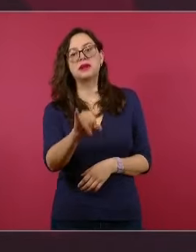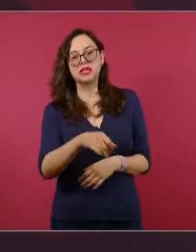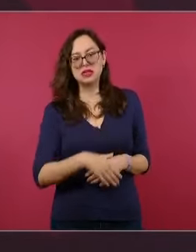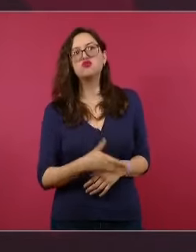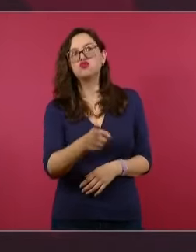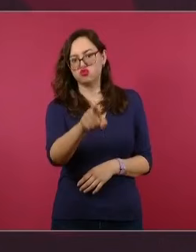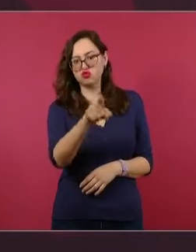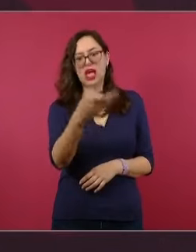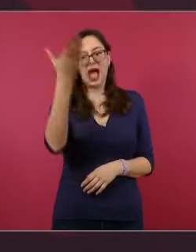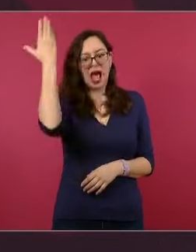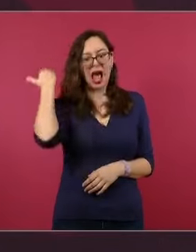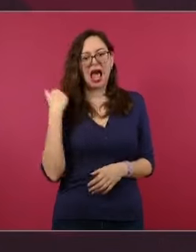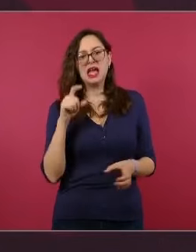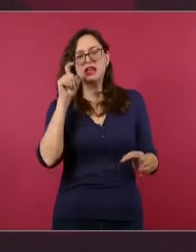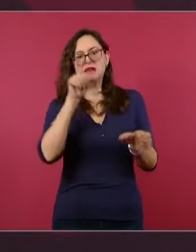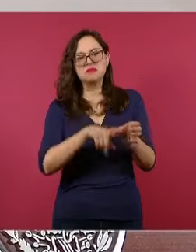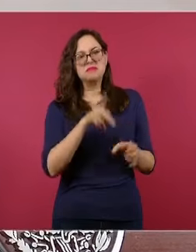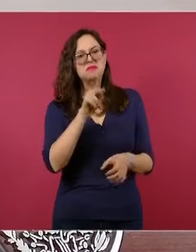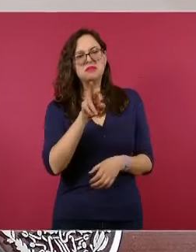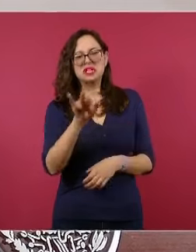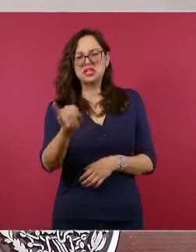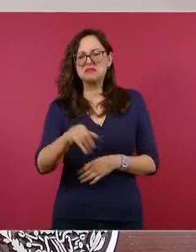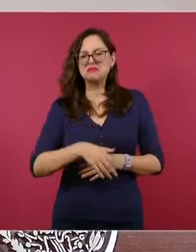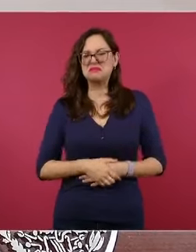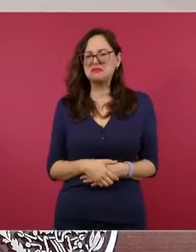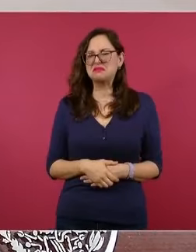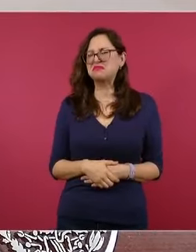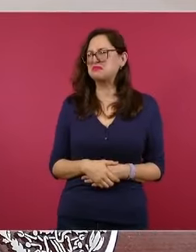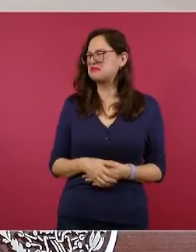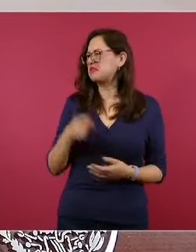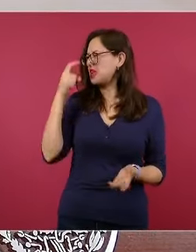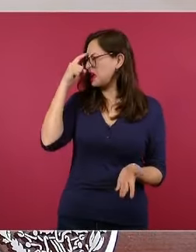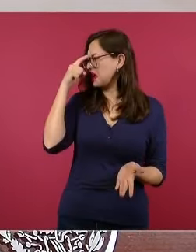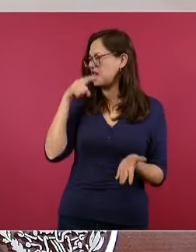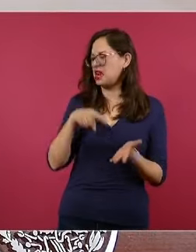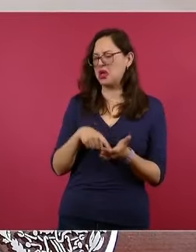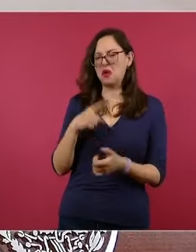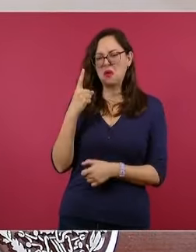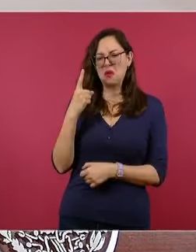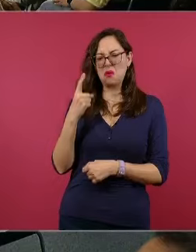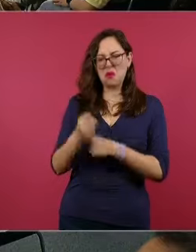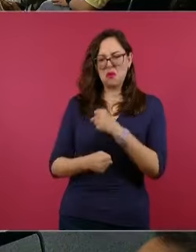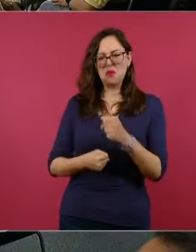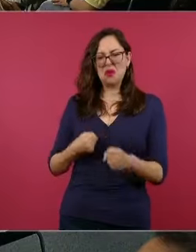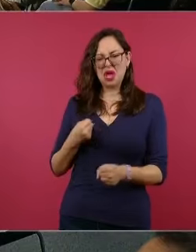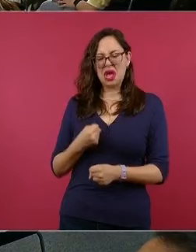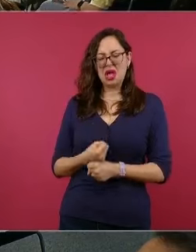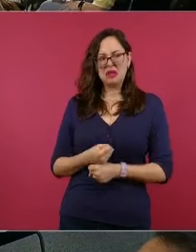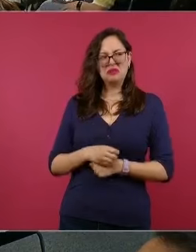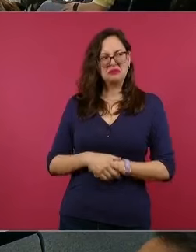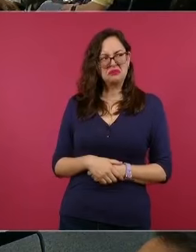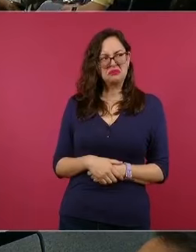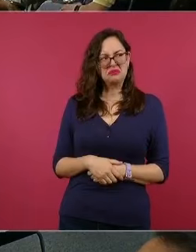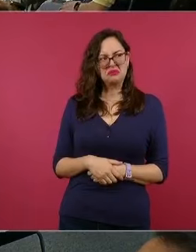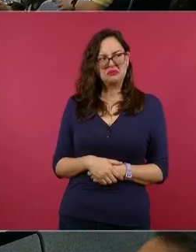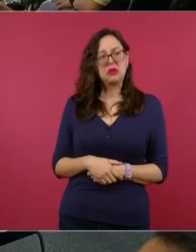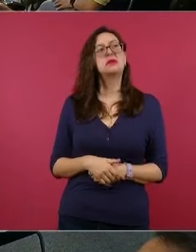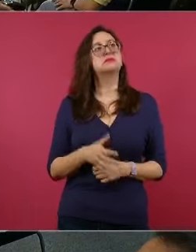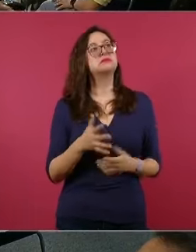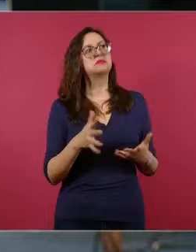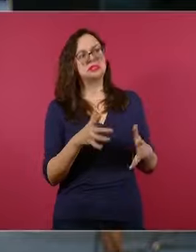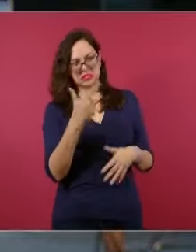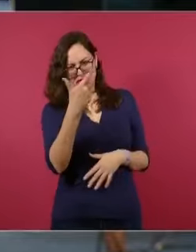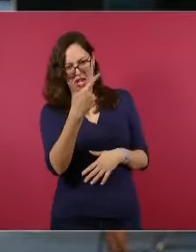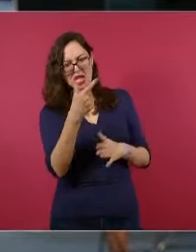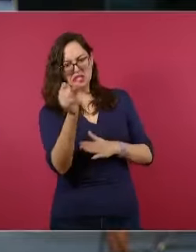presidente no no llegué ni a un año sí que año eh según el libro 7 meses calculé yo s 7 meses